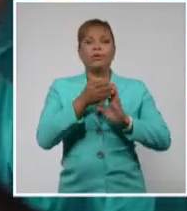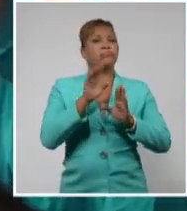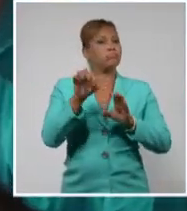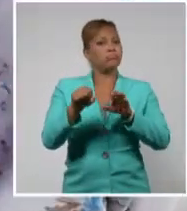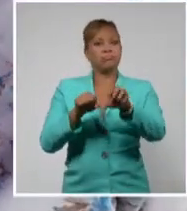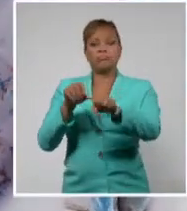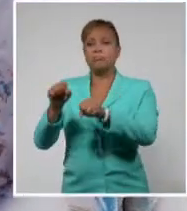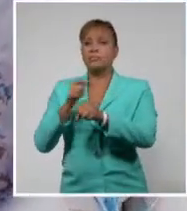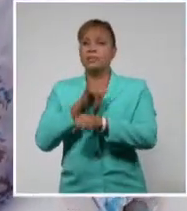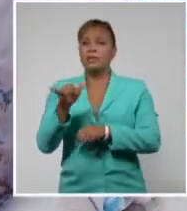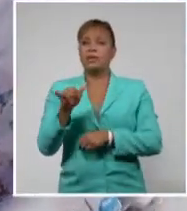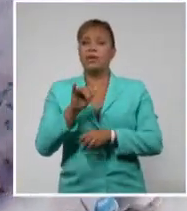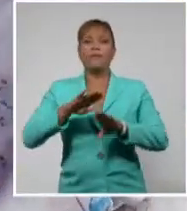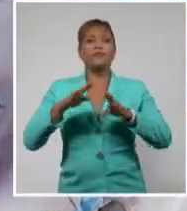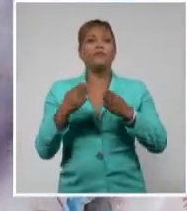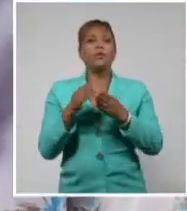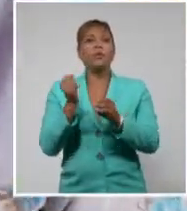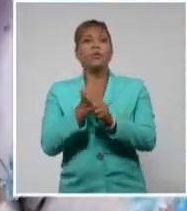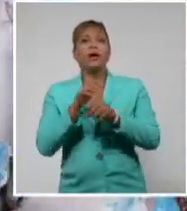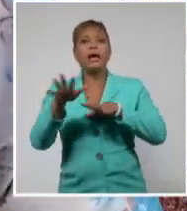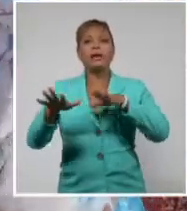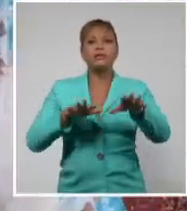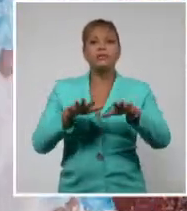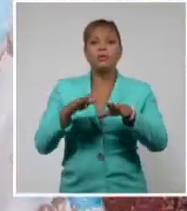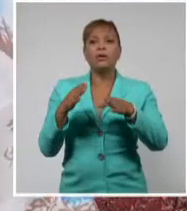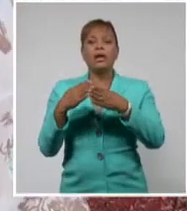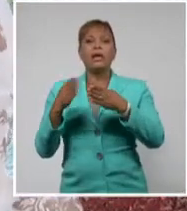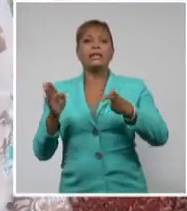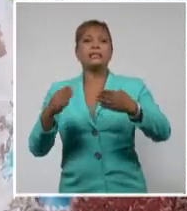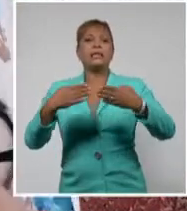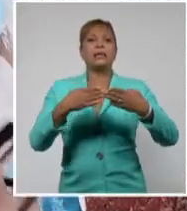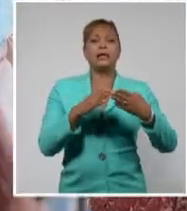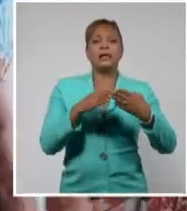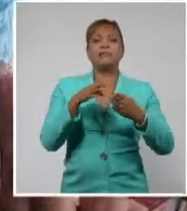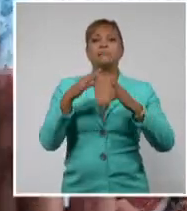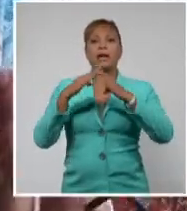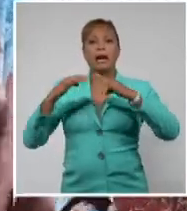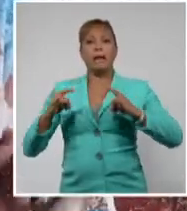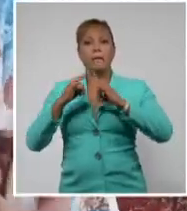este momento, todas las acciones que se han hecho de cuarentenar el campamento Bachichi,